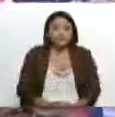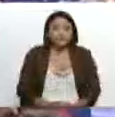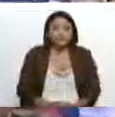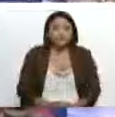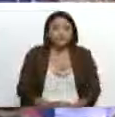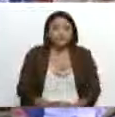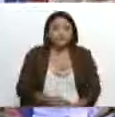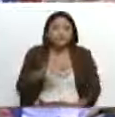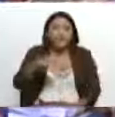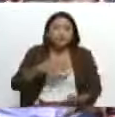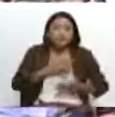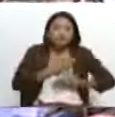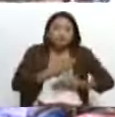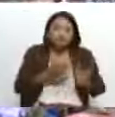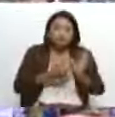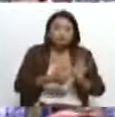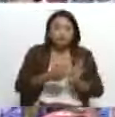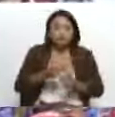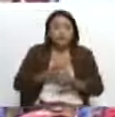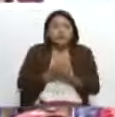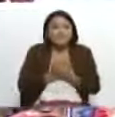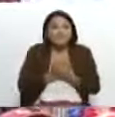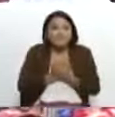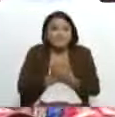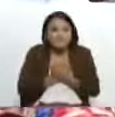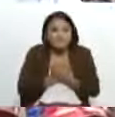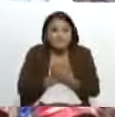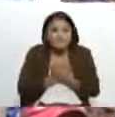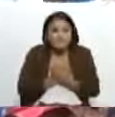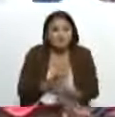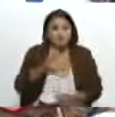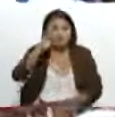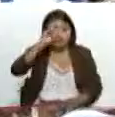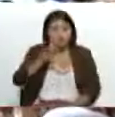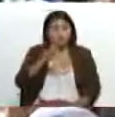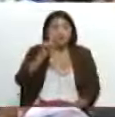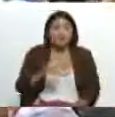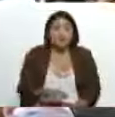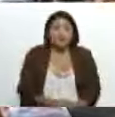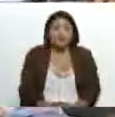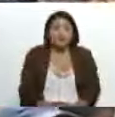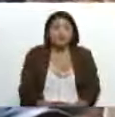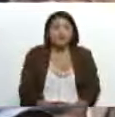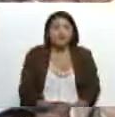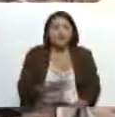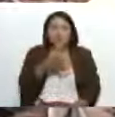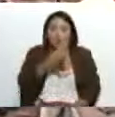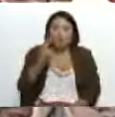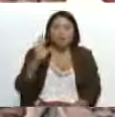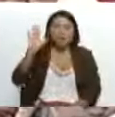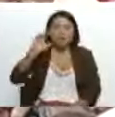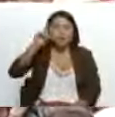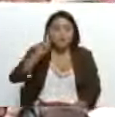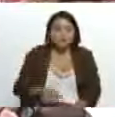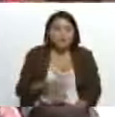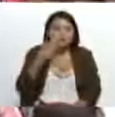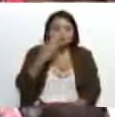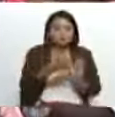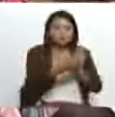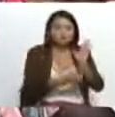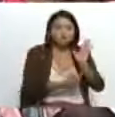reciben con amor, reciben con respeto, pero también con compromiso, este